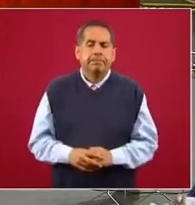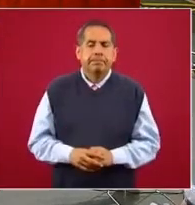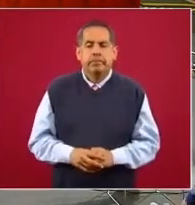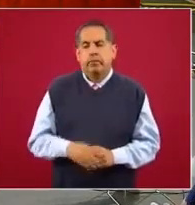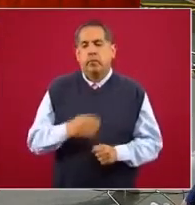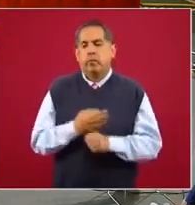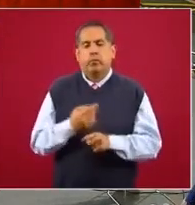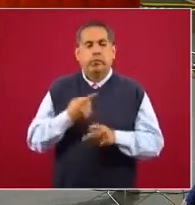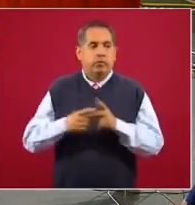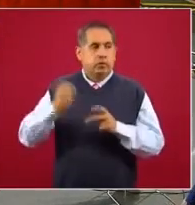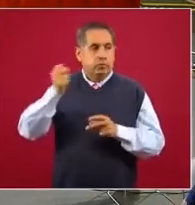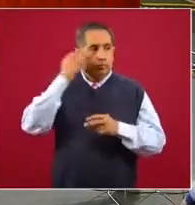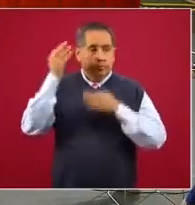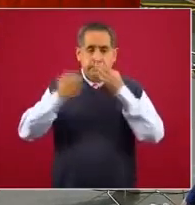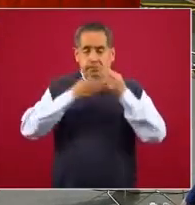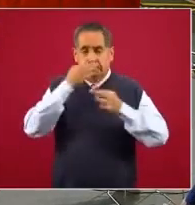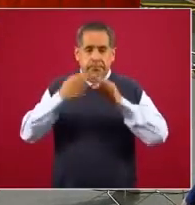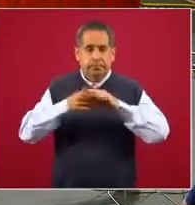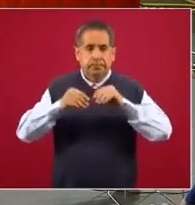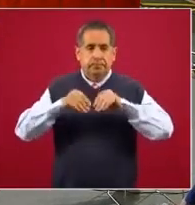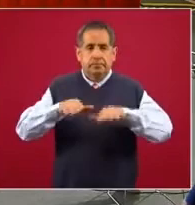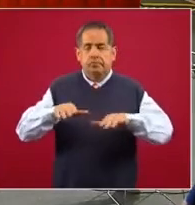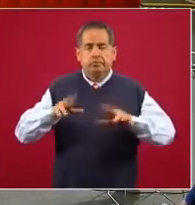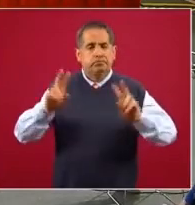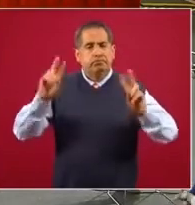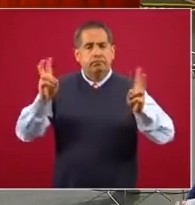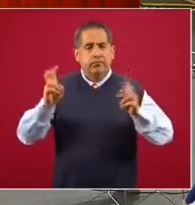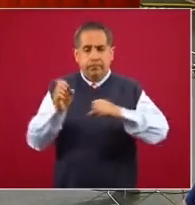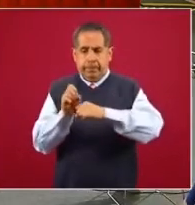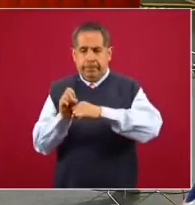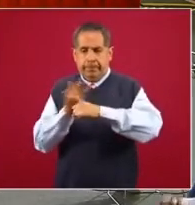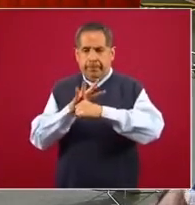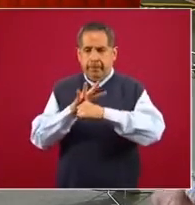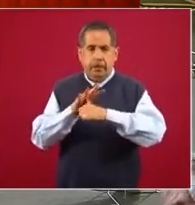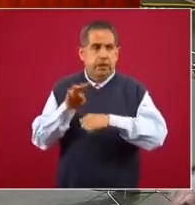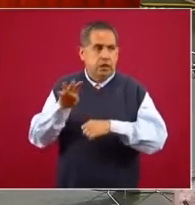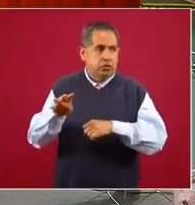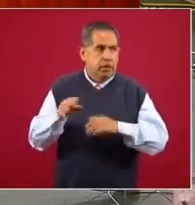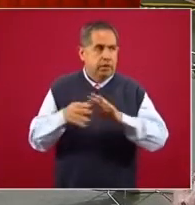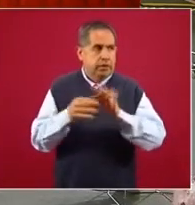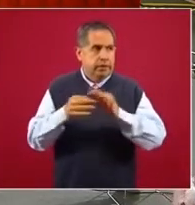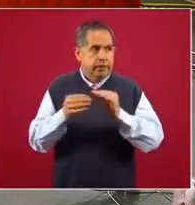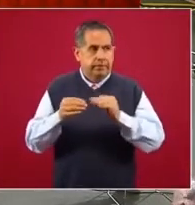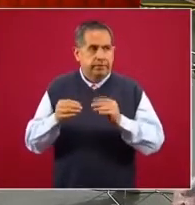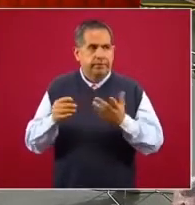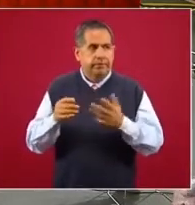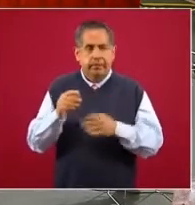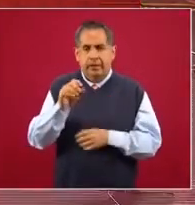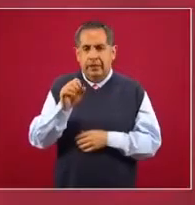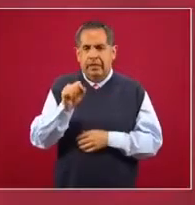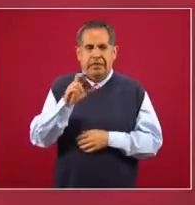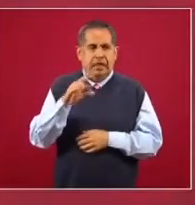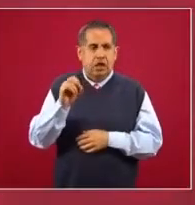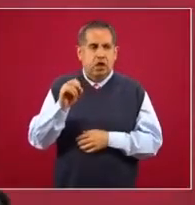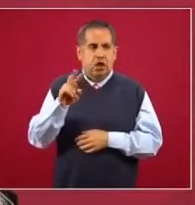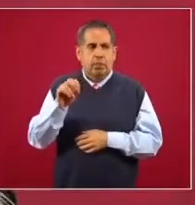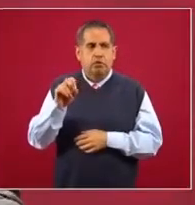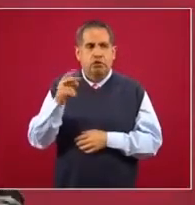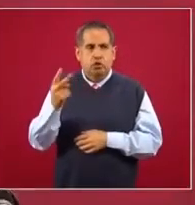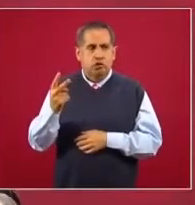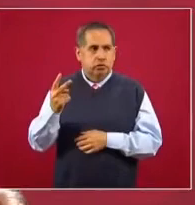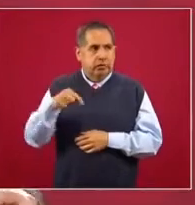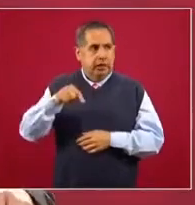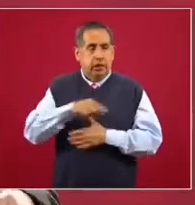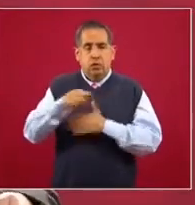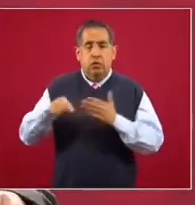iniciar la conferencia de prensa diaria sobre COVID-19, la pandemia causada por el nuevo coronavirus SARS-CoV-2, aquí en el